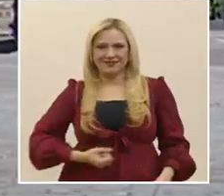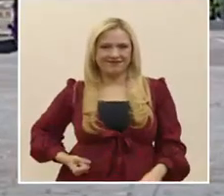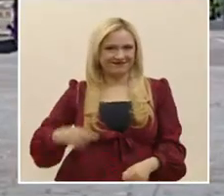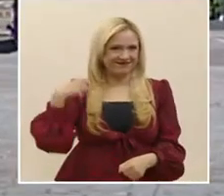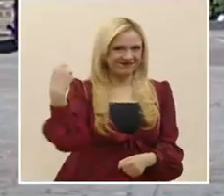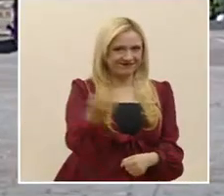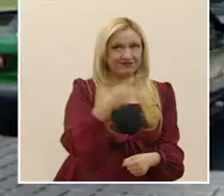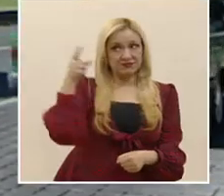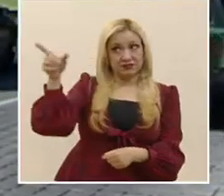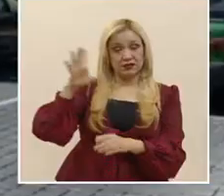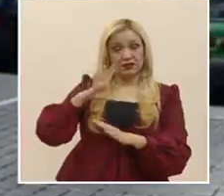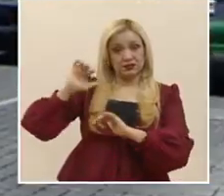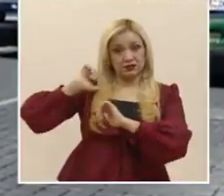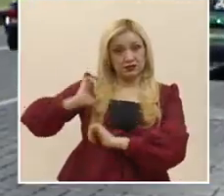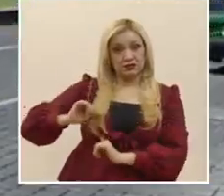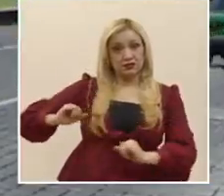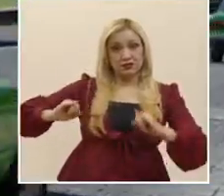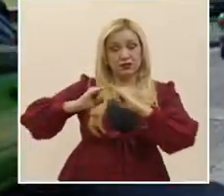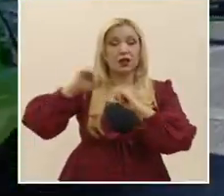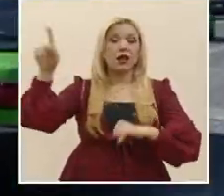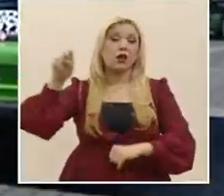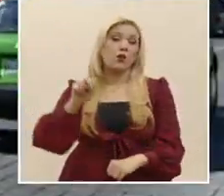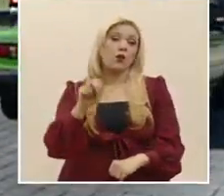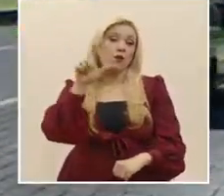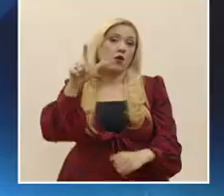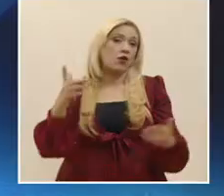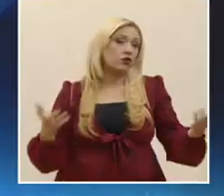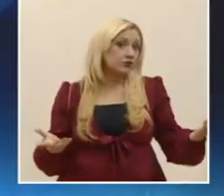sujetos obligados del Estado de Nuevo León.